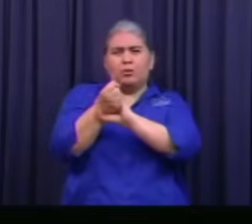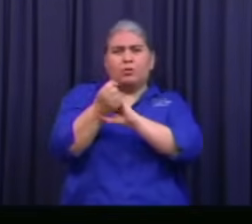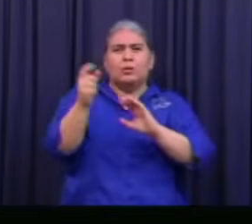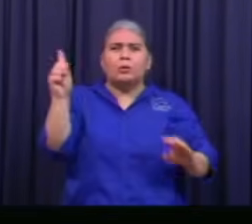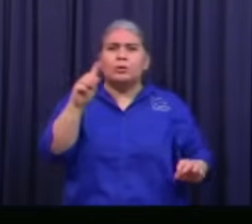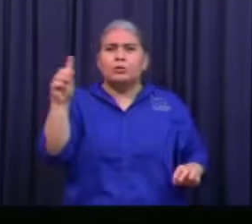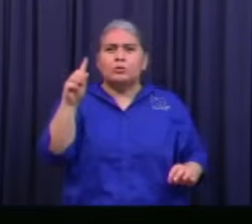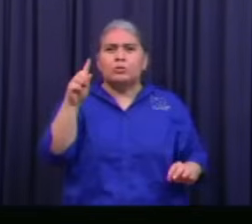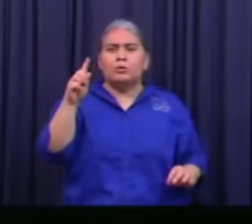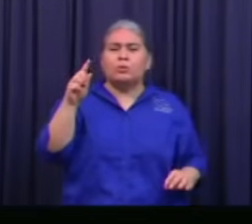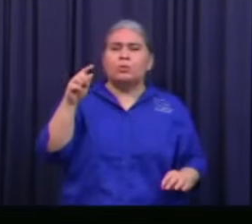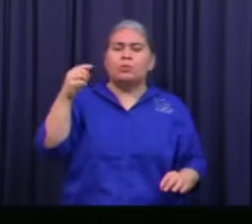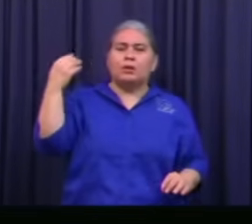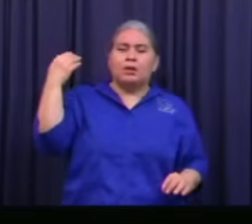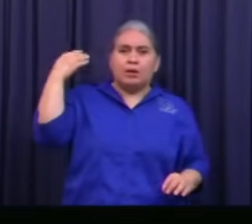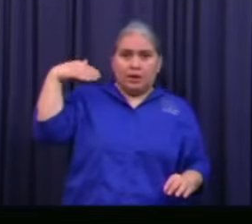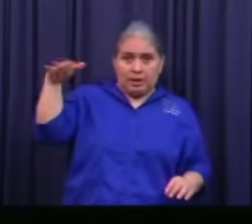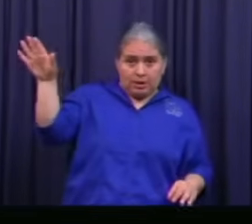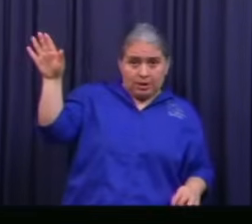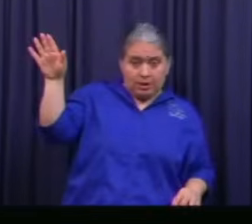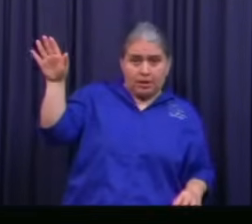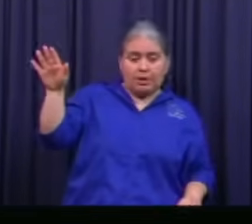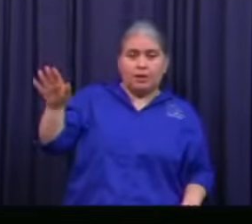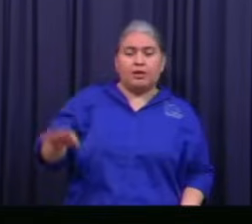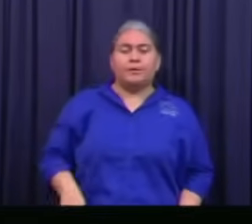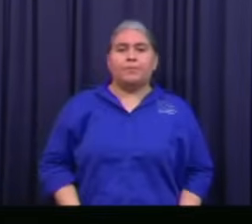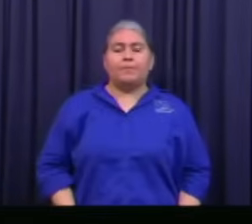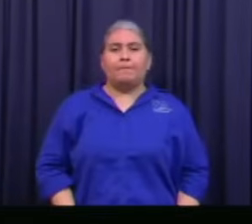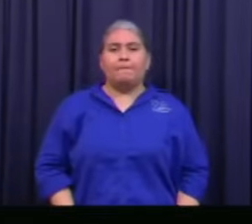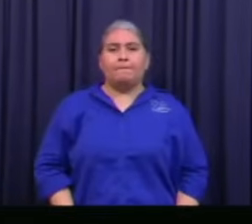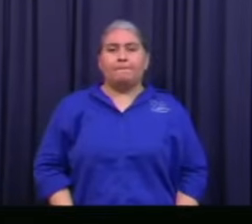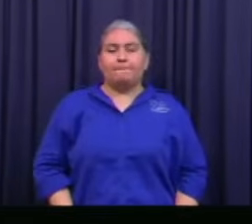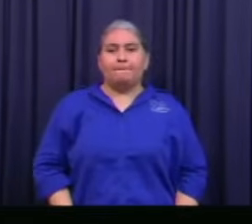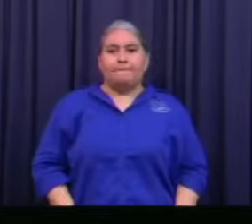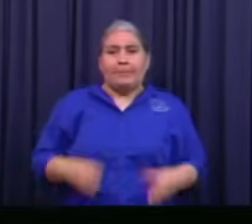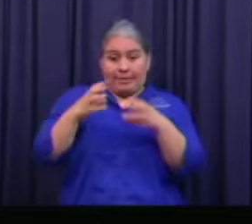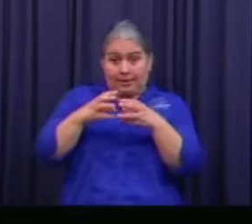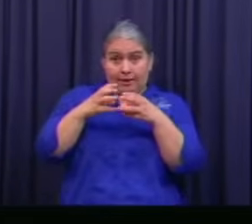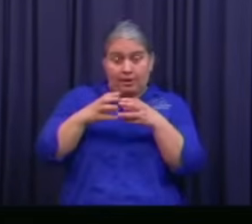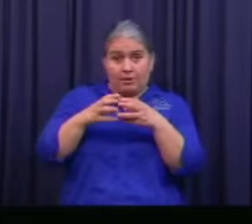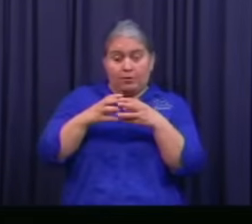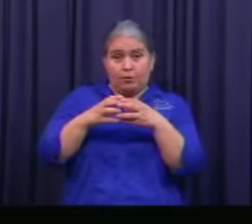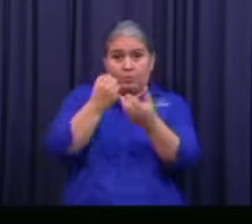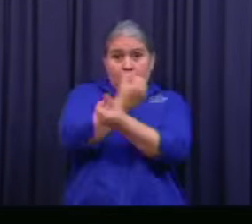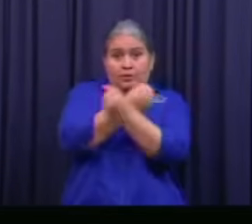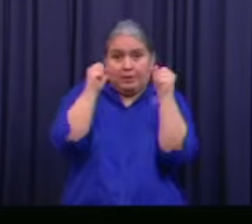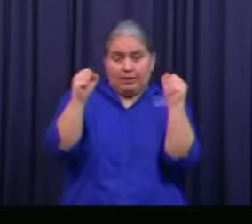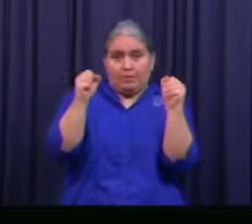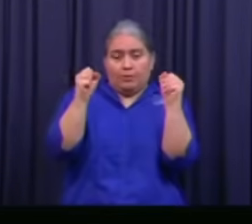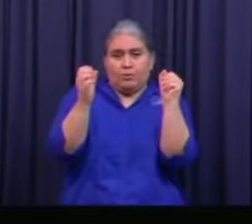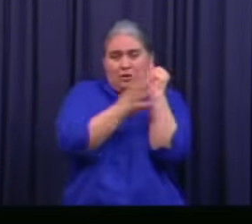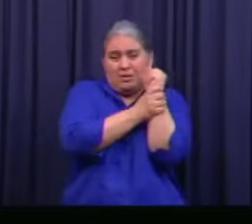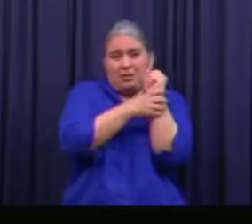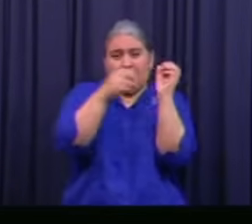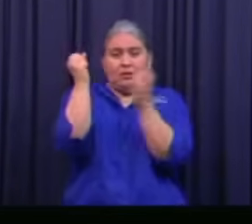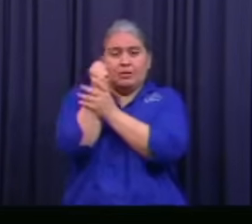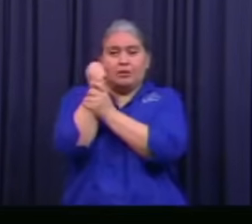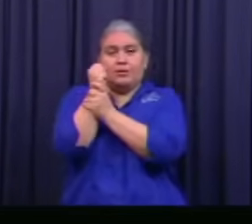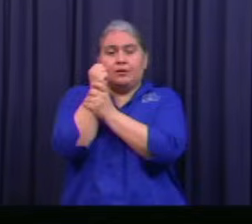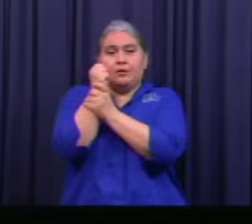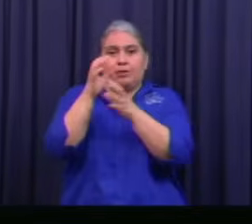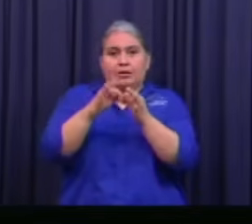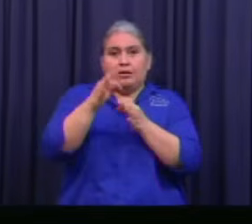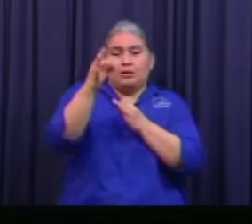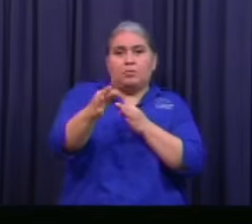dijeron El remanente los que sobrevivieron a la cautividad ahí en la provincia